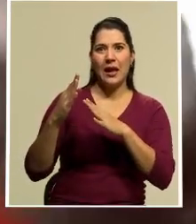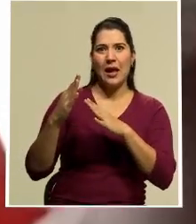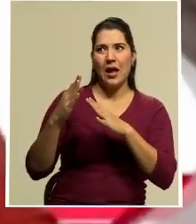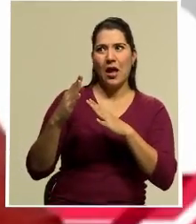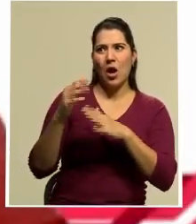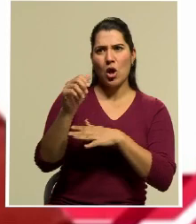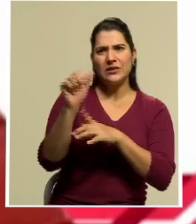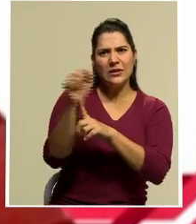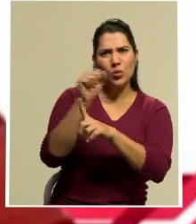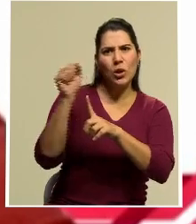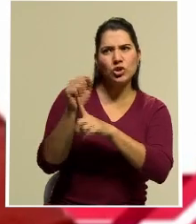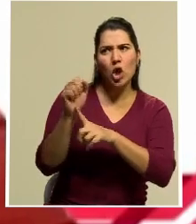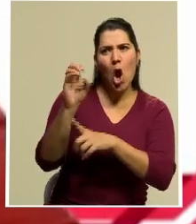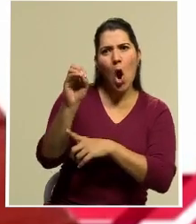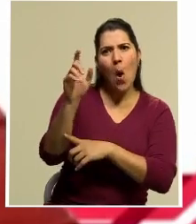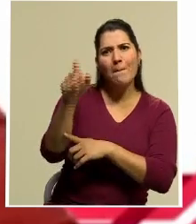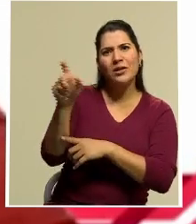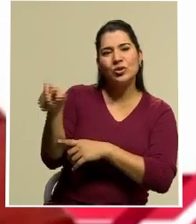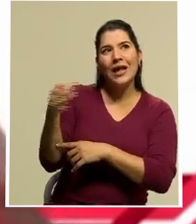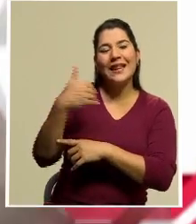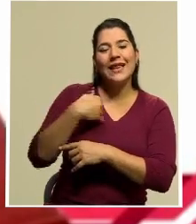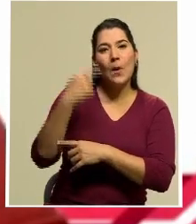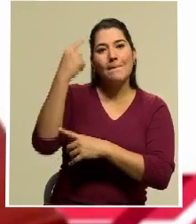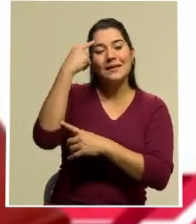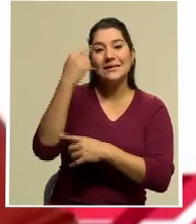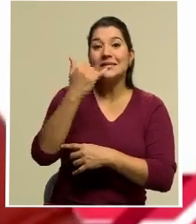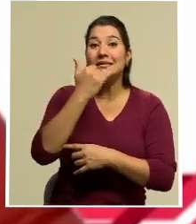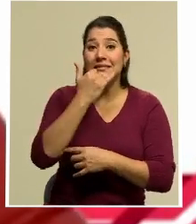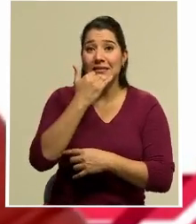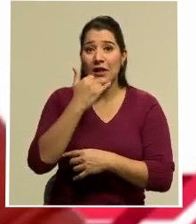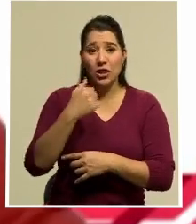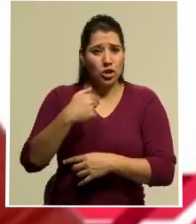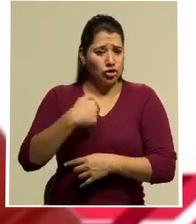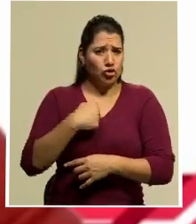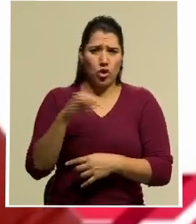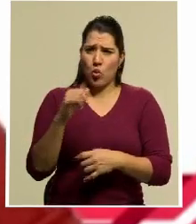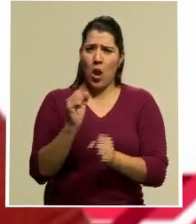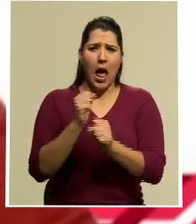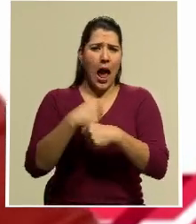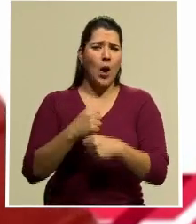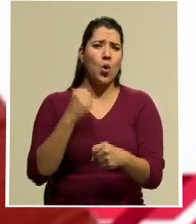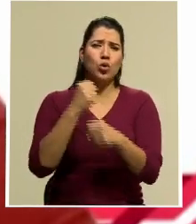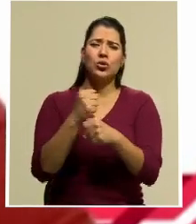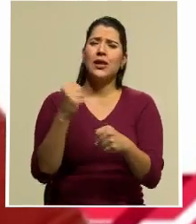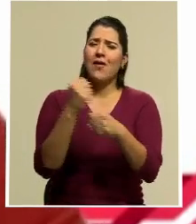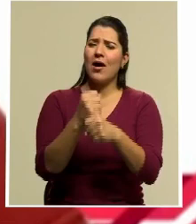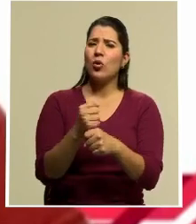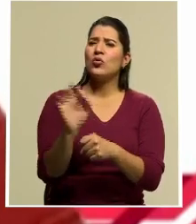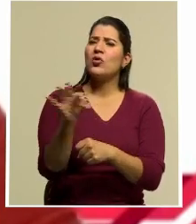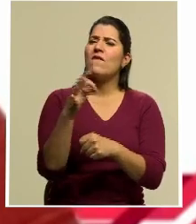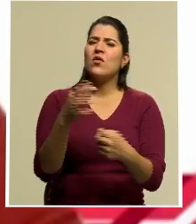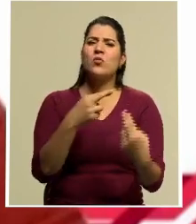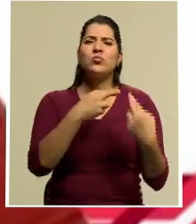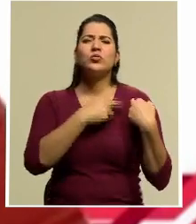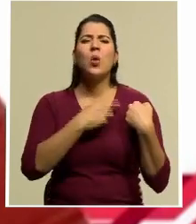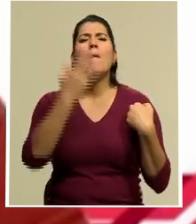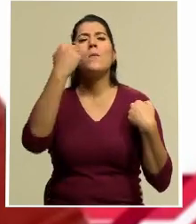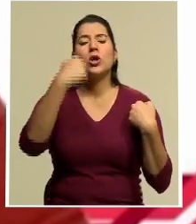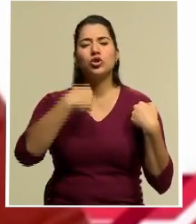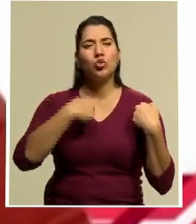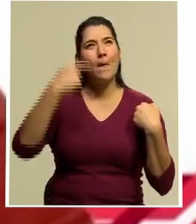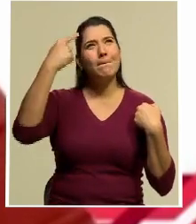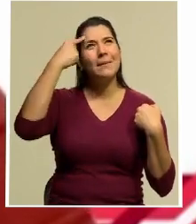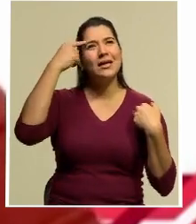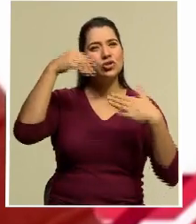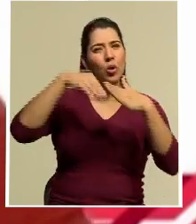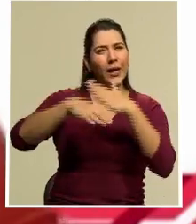antecedieron hicieron su trabajo, y por eso yo también lo hago pues de manera muy responsable, pensando en todas las mujeres que